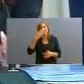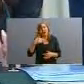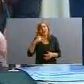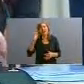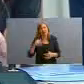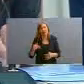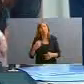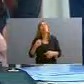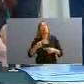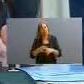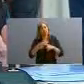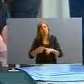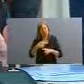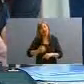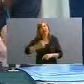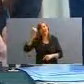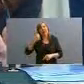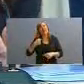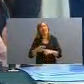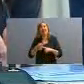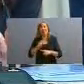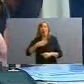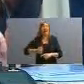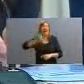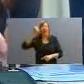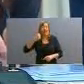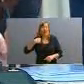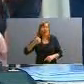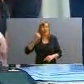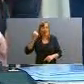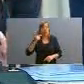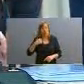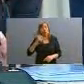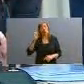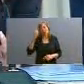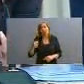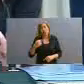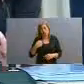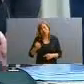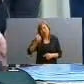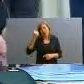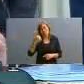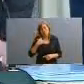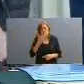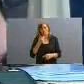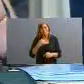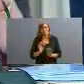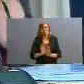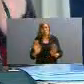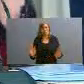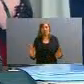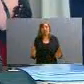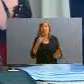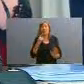por dar el debate, por ganar el debate, pero no ganar el debate porque tengo manos, ganar el debate porque tengo razón. En realidad, la